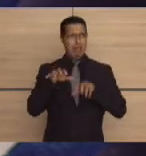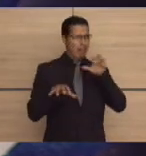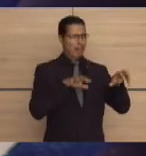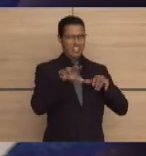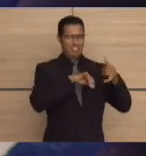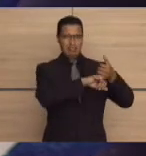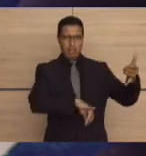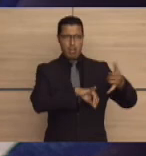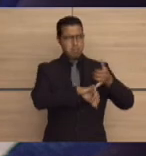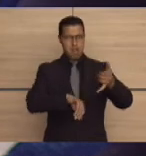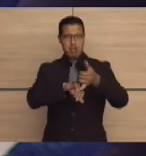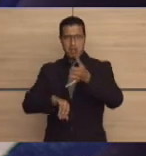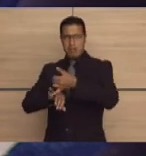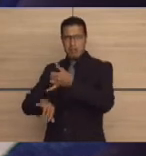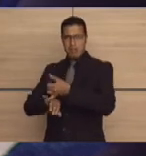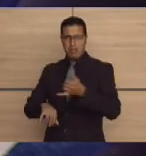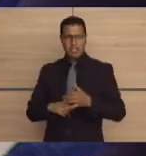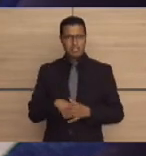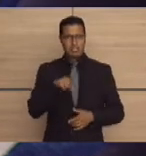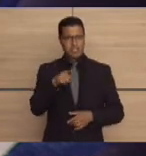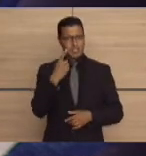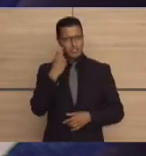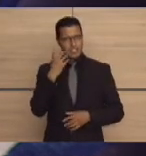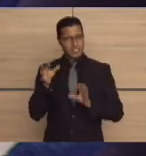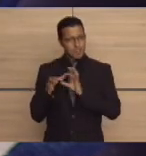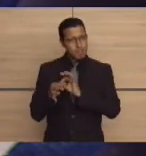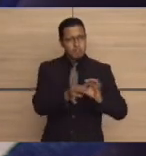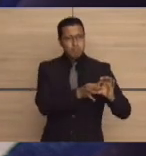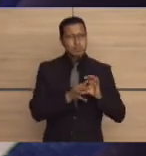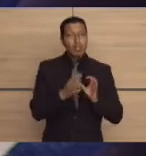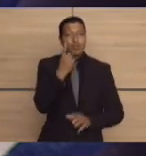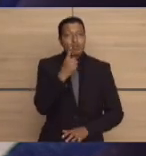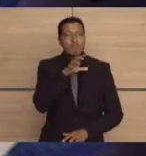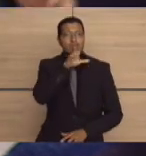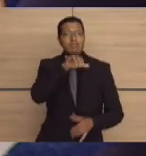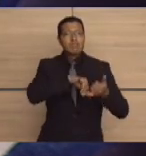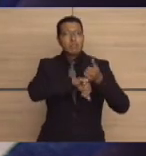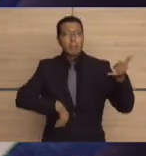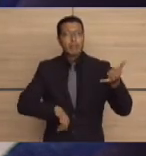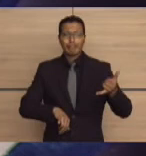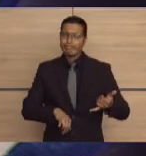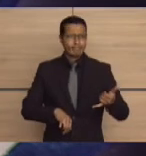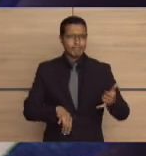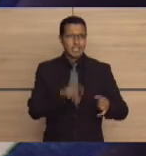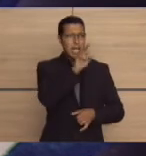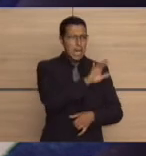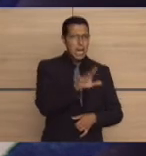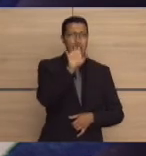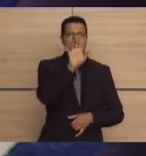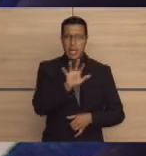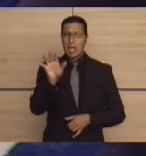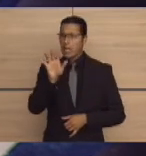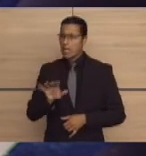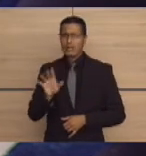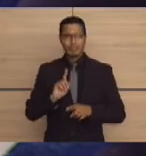que revelaban que era imposible un coro, era imposible una sola voz, porque había un montón de regiones cuya